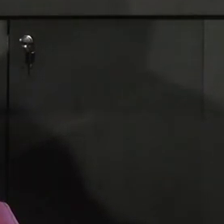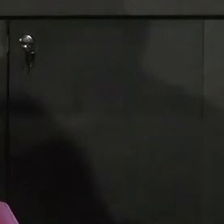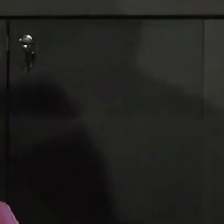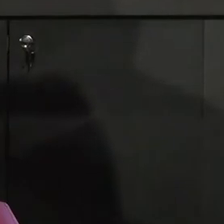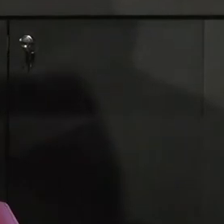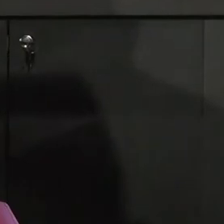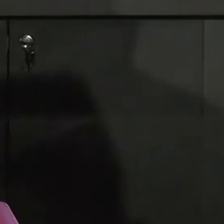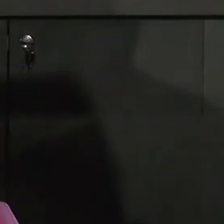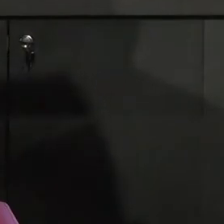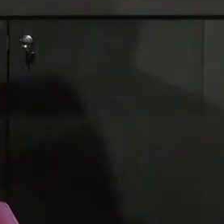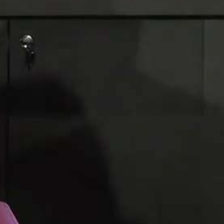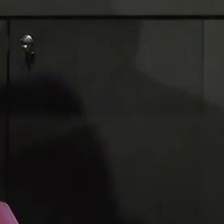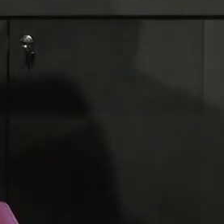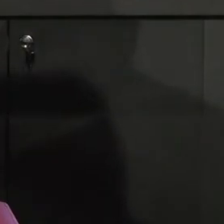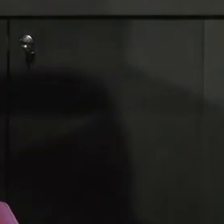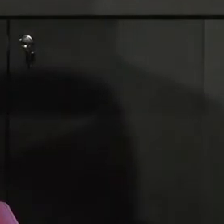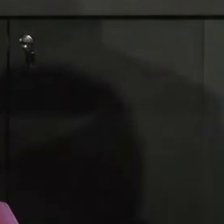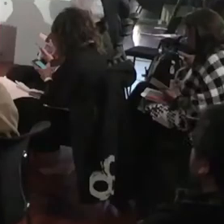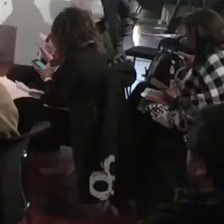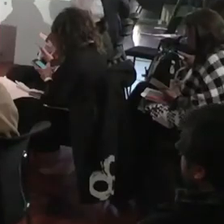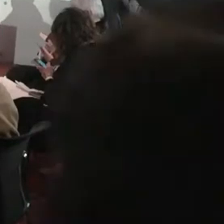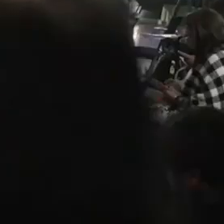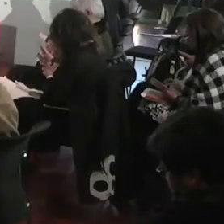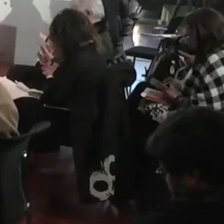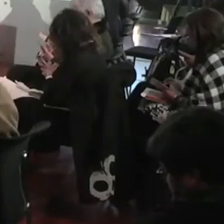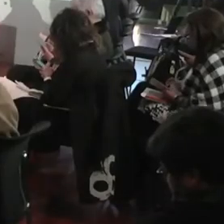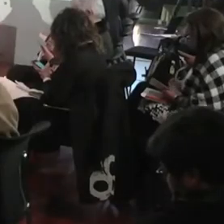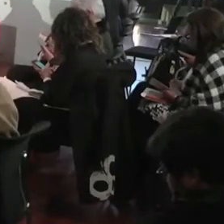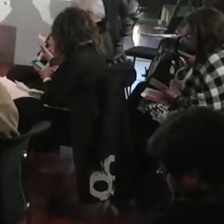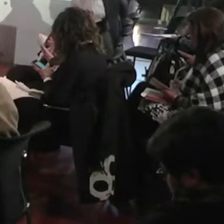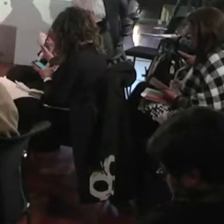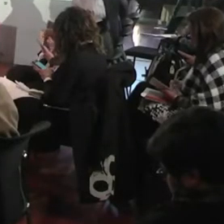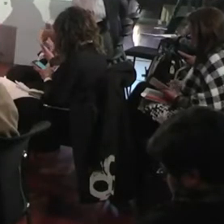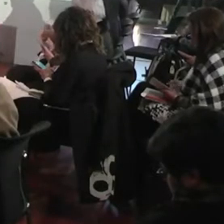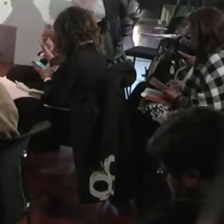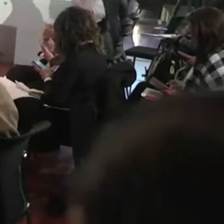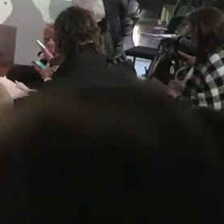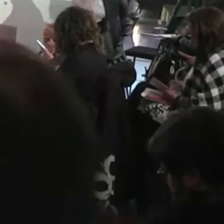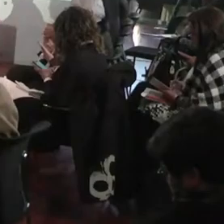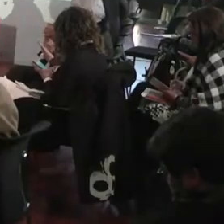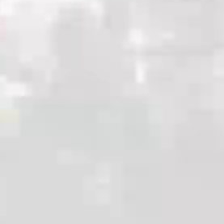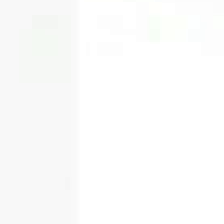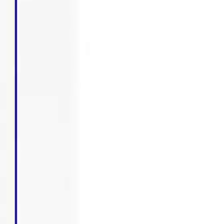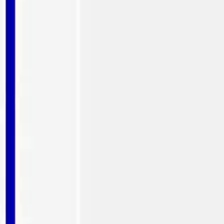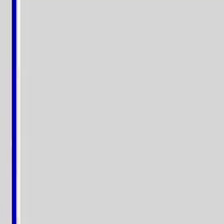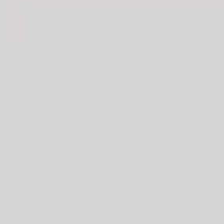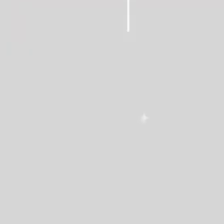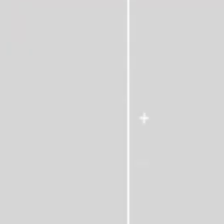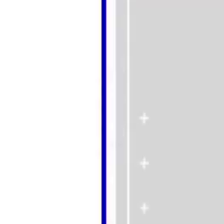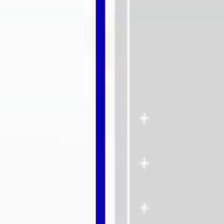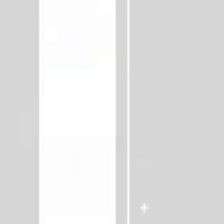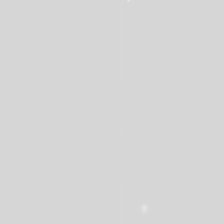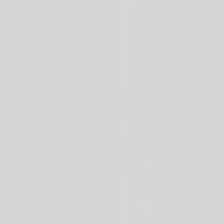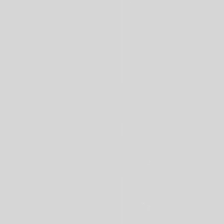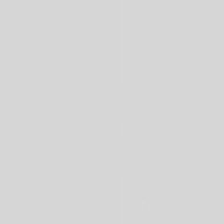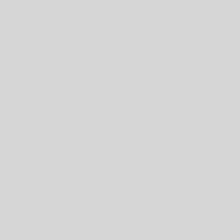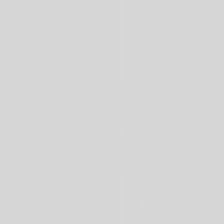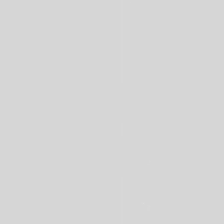derechos de las personas con discapacidad de las Naciones Unidas, María Soledad Cisterna.